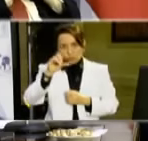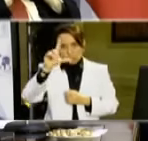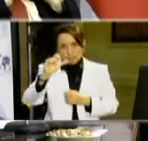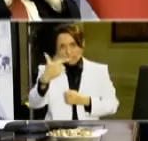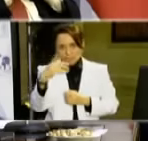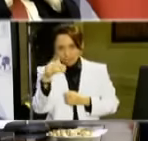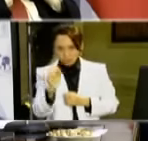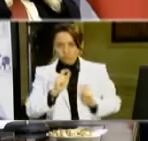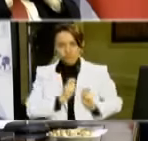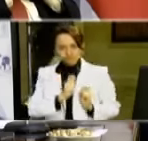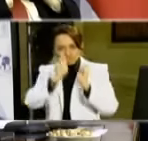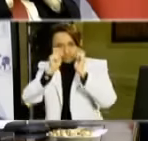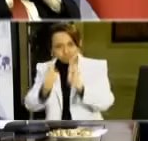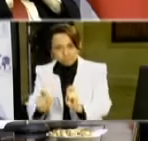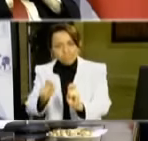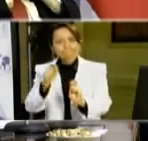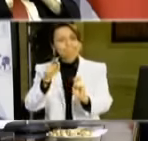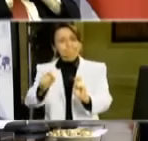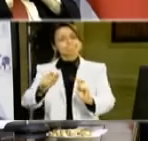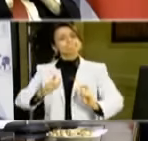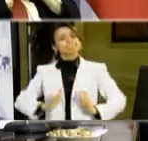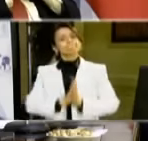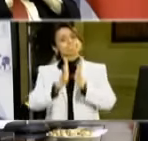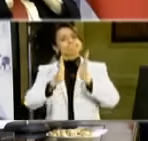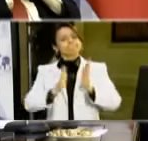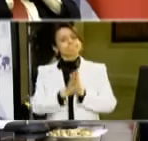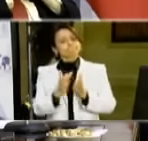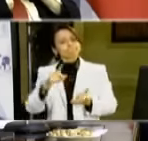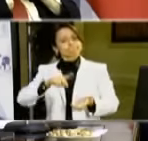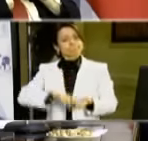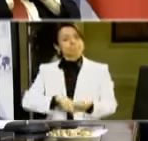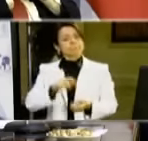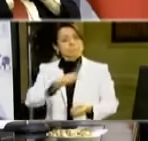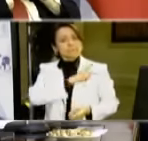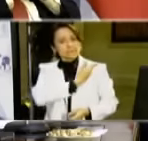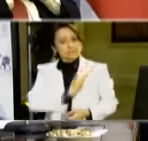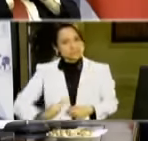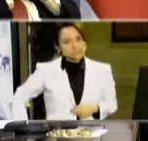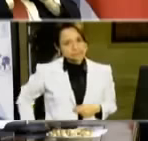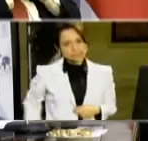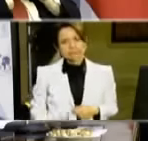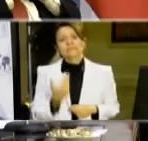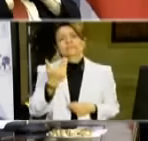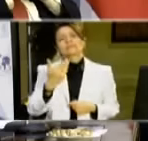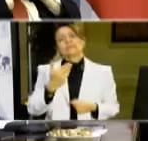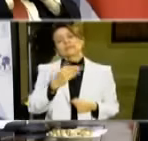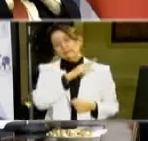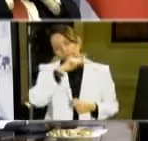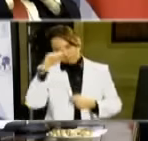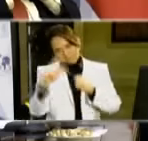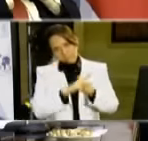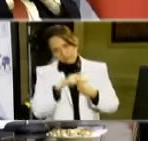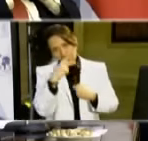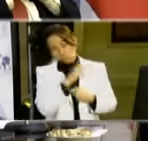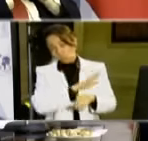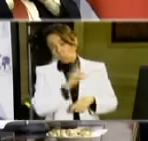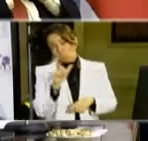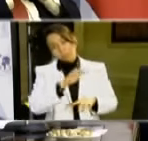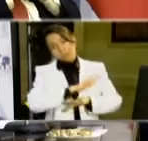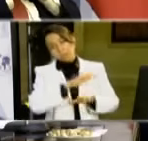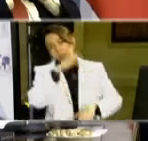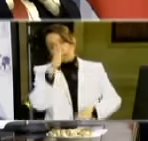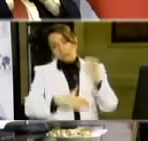Interior y como tal ejerció el cargo de vicepresidente de la República. Cuando dejó su cargo en mayo